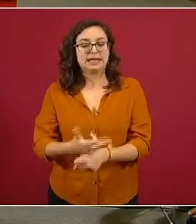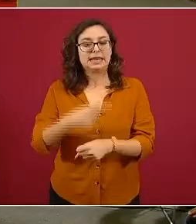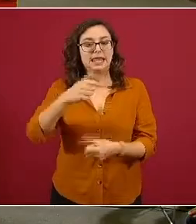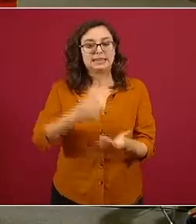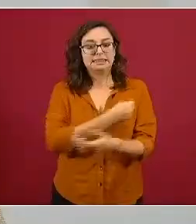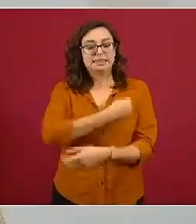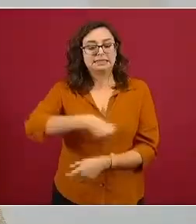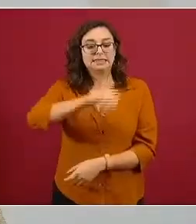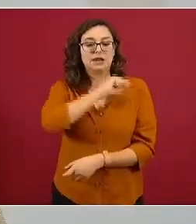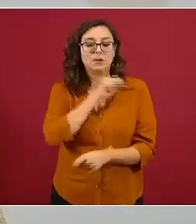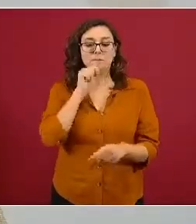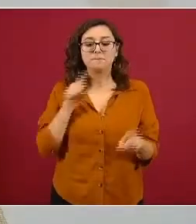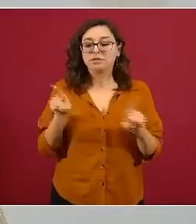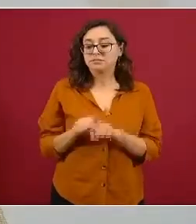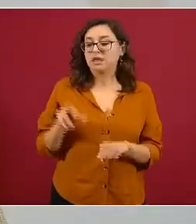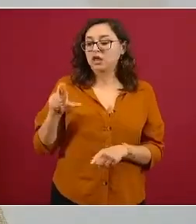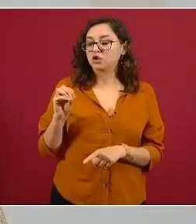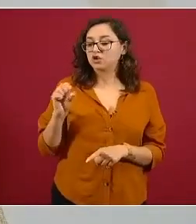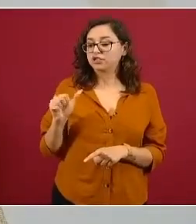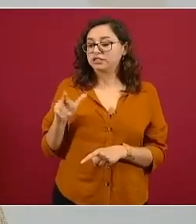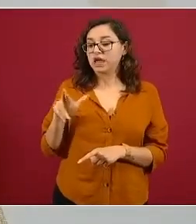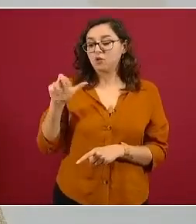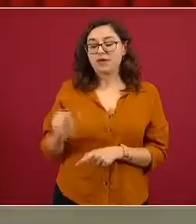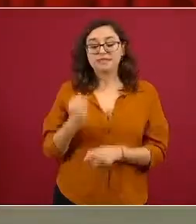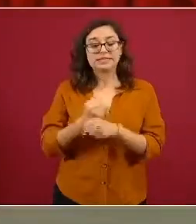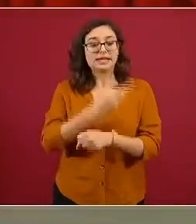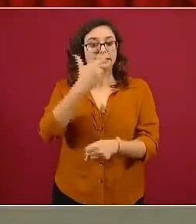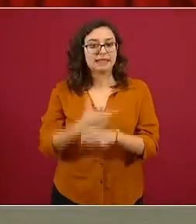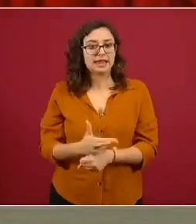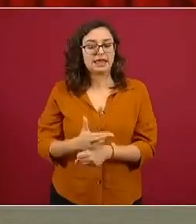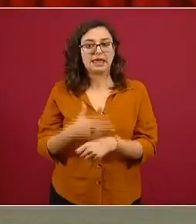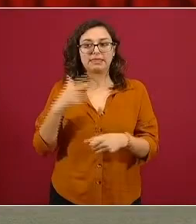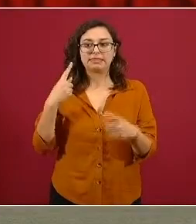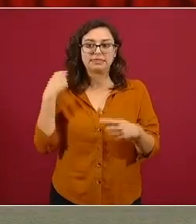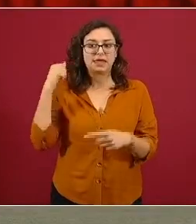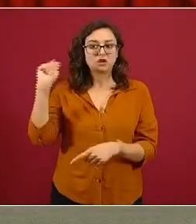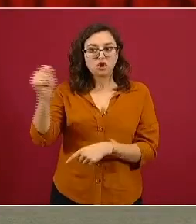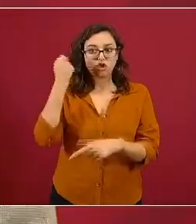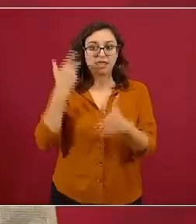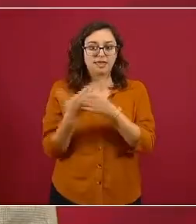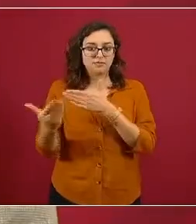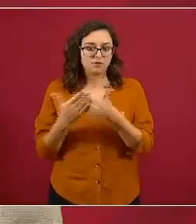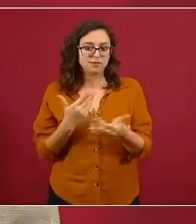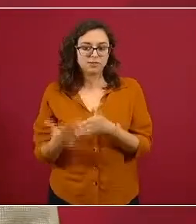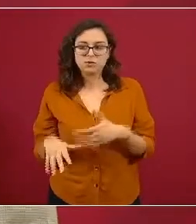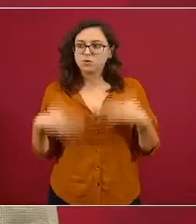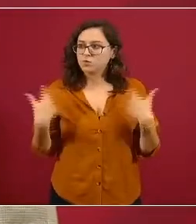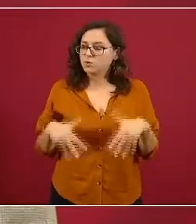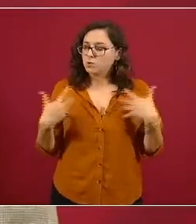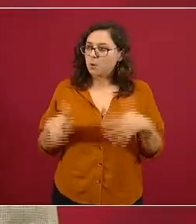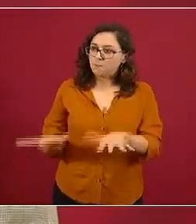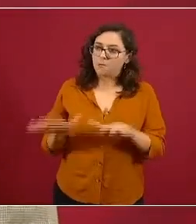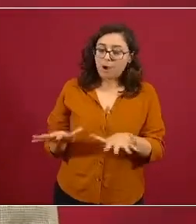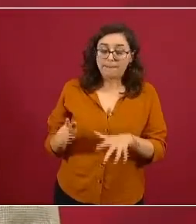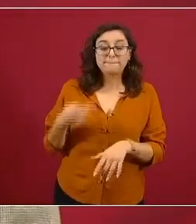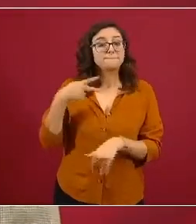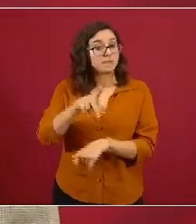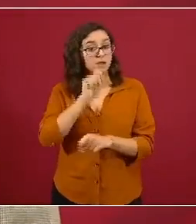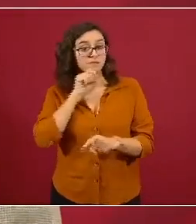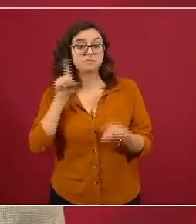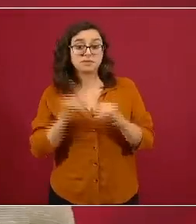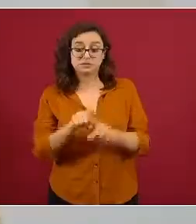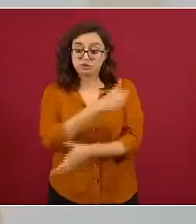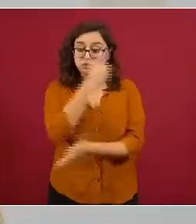Ruiz, la secretaria de Ciencia, Tecnología e Innovación. Verdaderamente me quedé impresionado. Pero también para la Ciudad de México recomiendo a